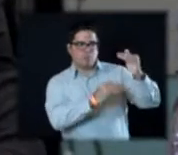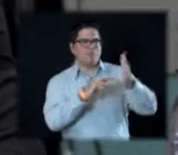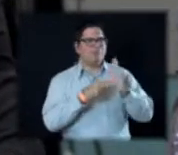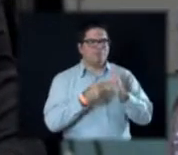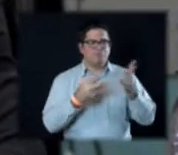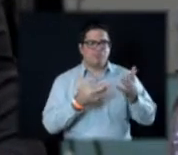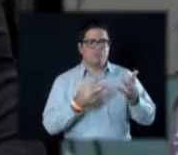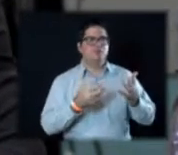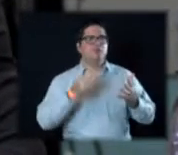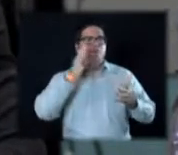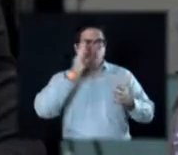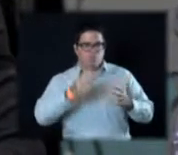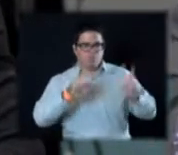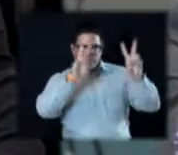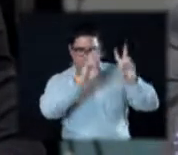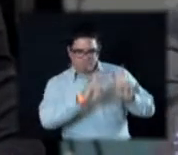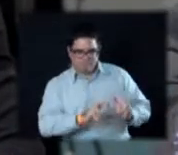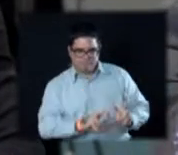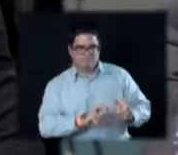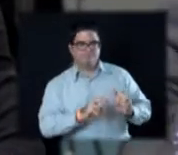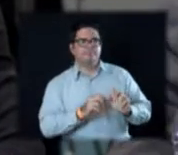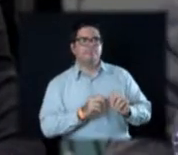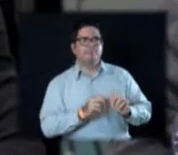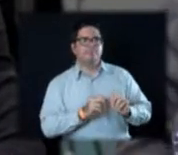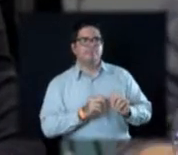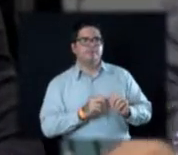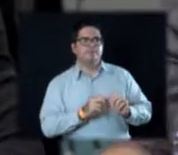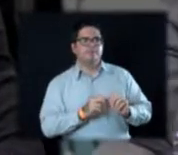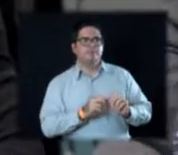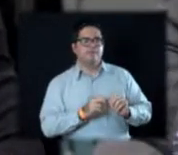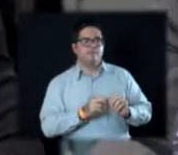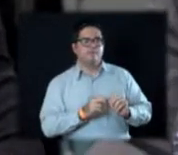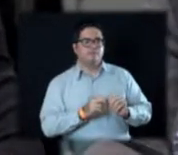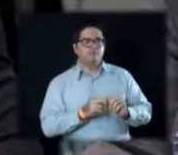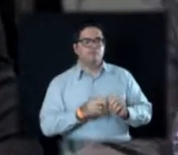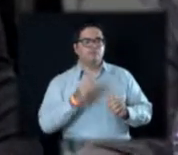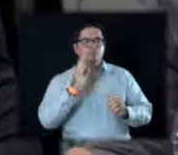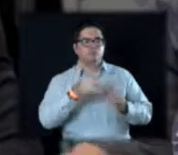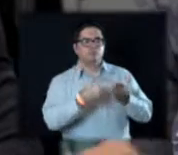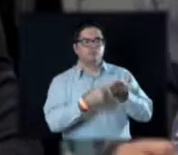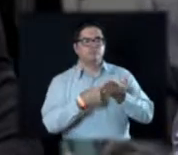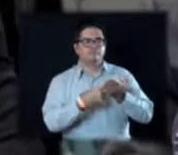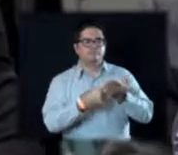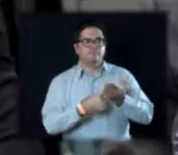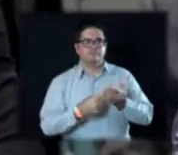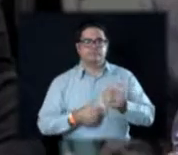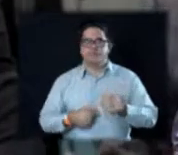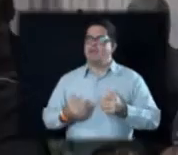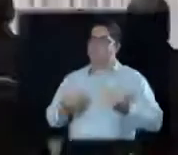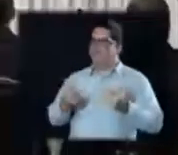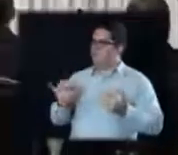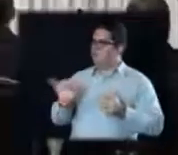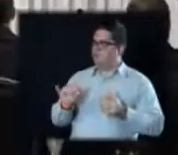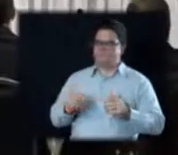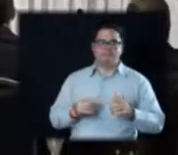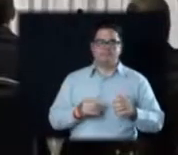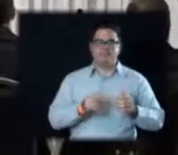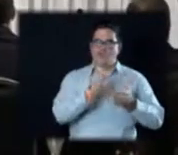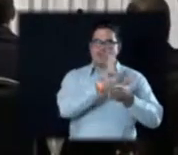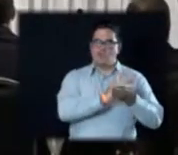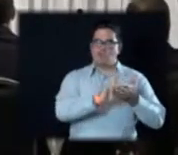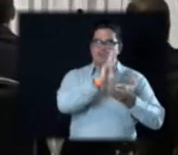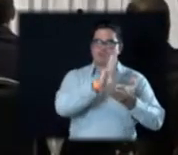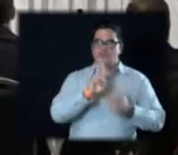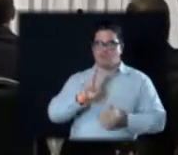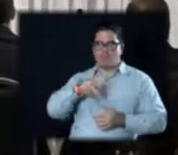definición de la restricción, y al finalizar estos 5 pasos vamos a descubrirlo, discutirlo en la Universidad de